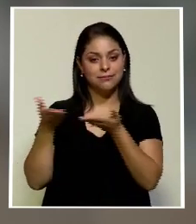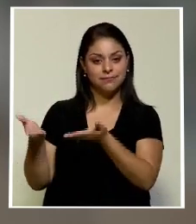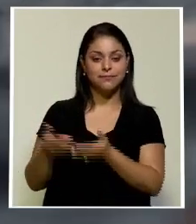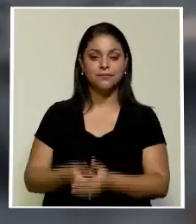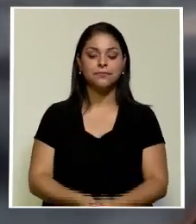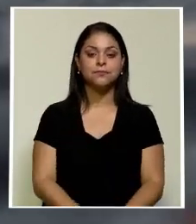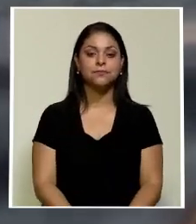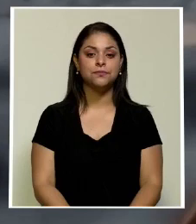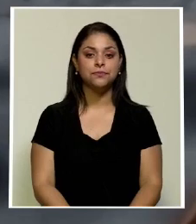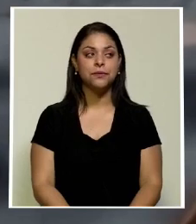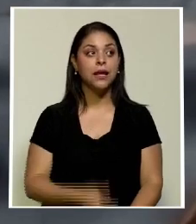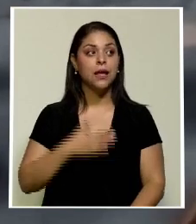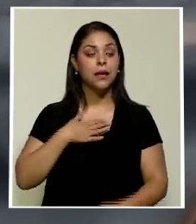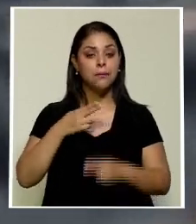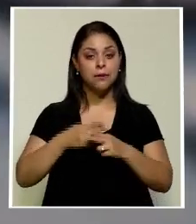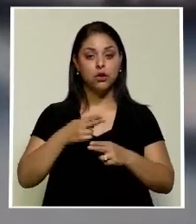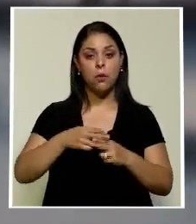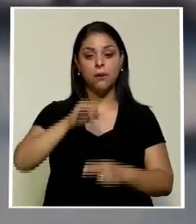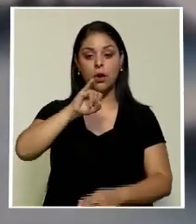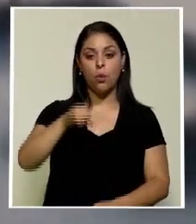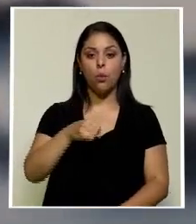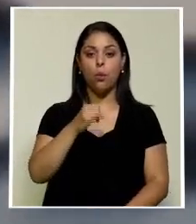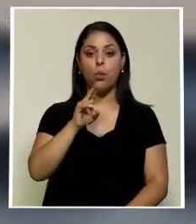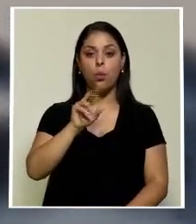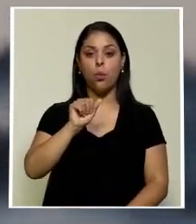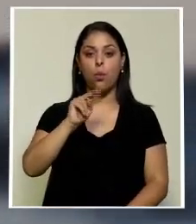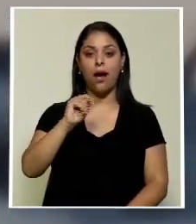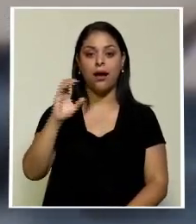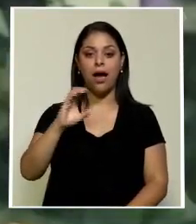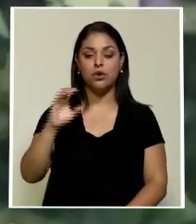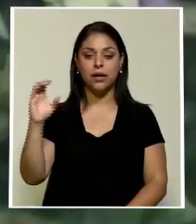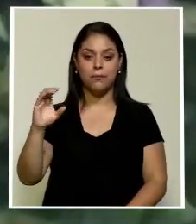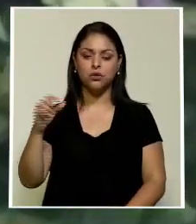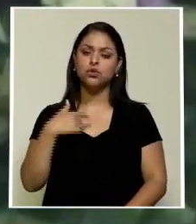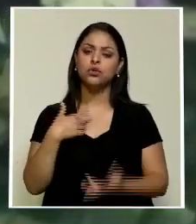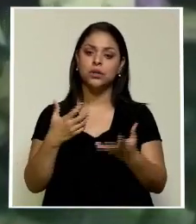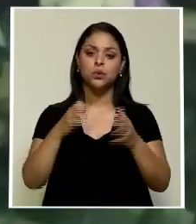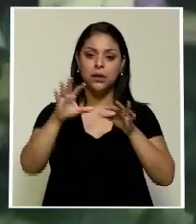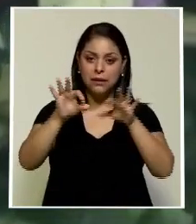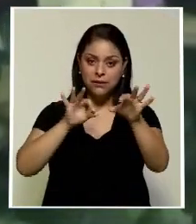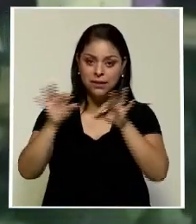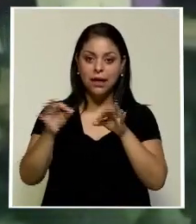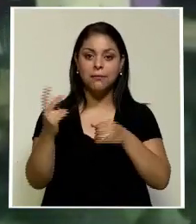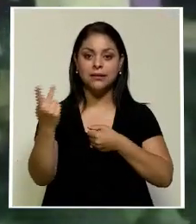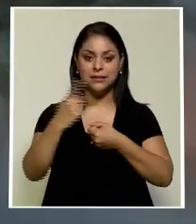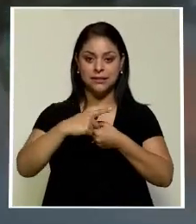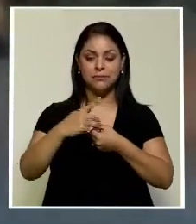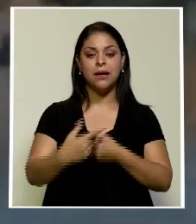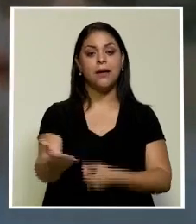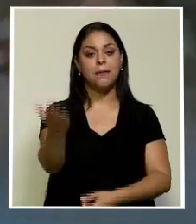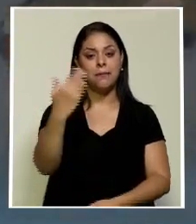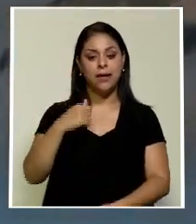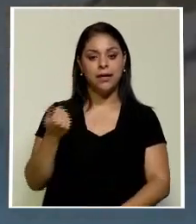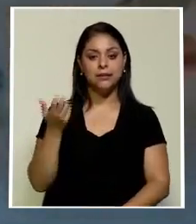exposición. Mi nombre es Juan Carlos Camacho. Quiero invitarlos a participar y a que asistan a la 15ª Feria Viva del